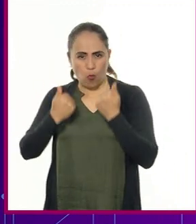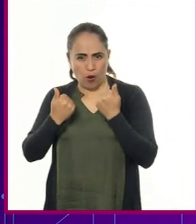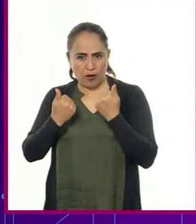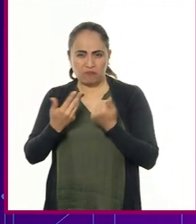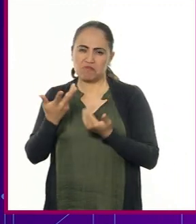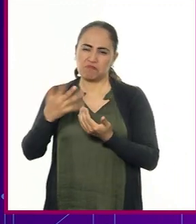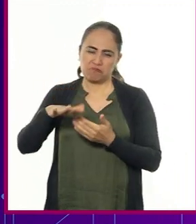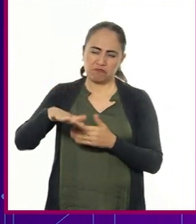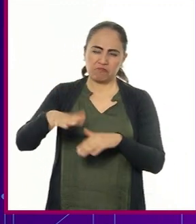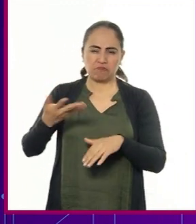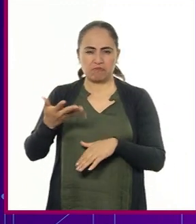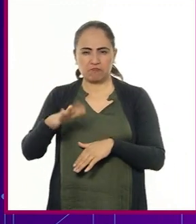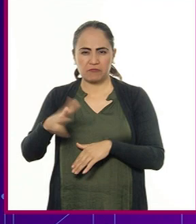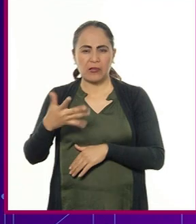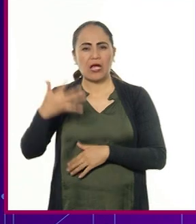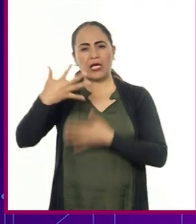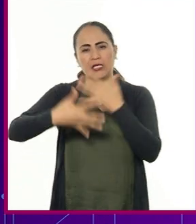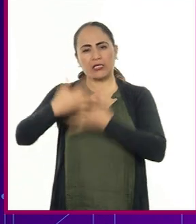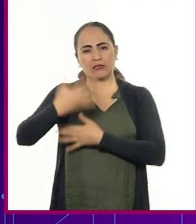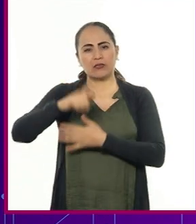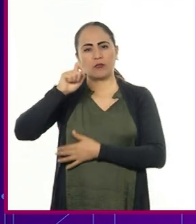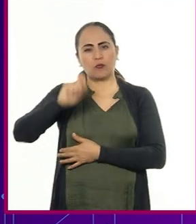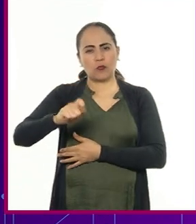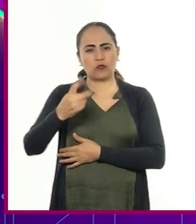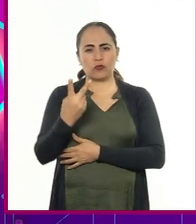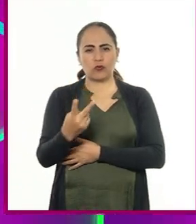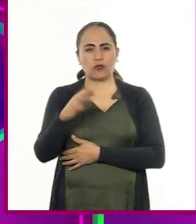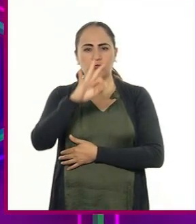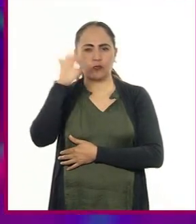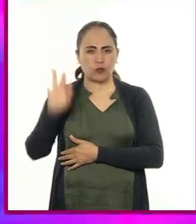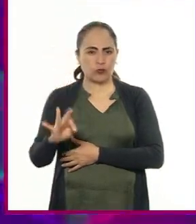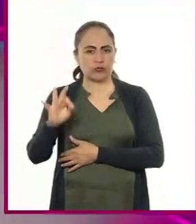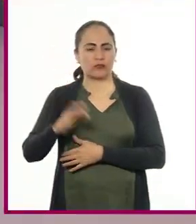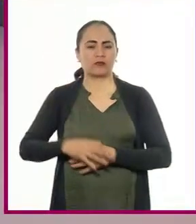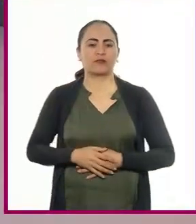esta proporción es de 15.2%.